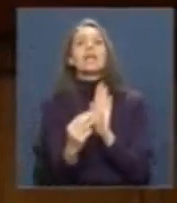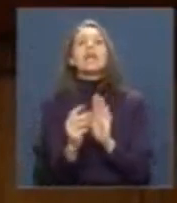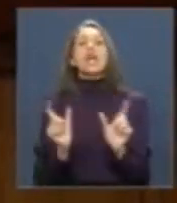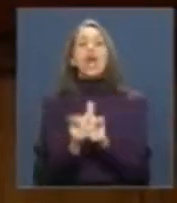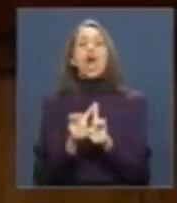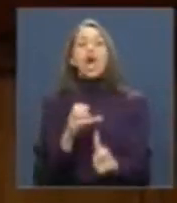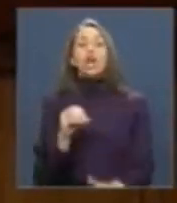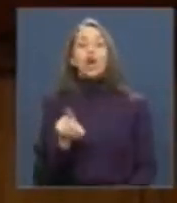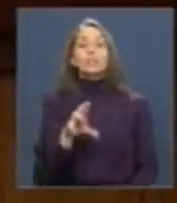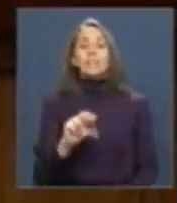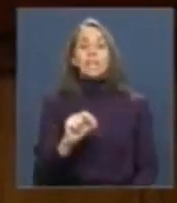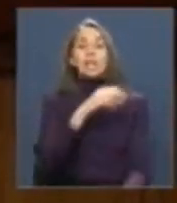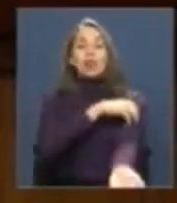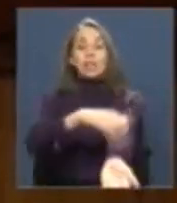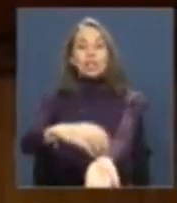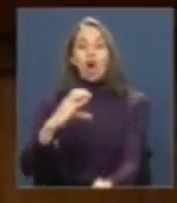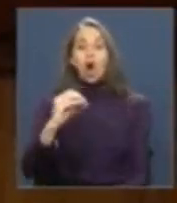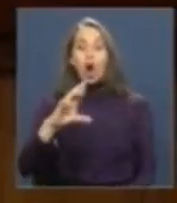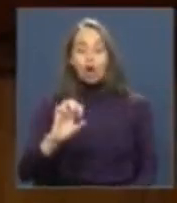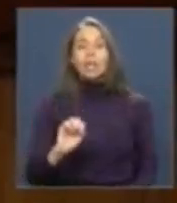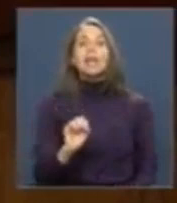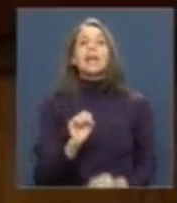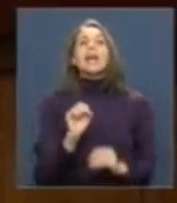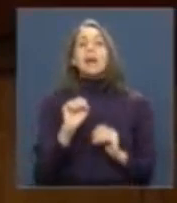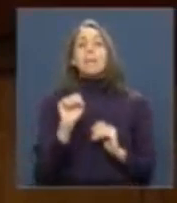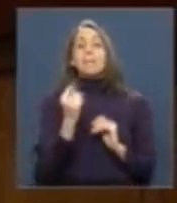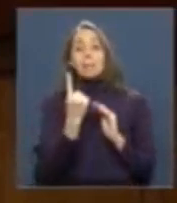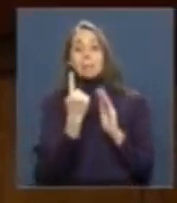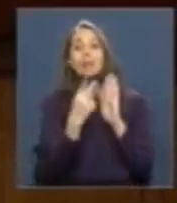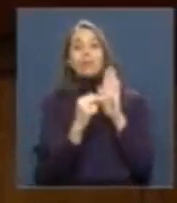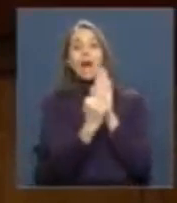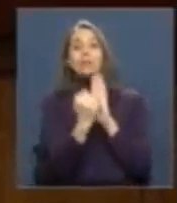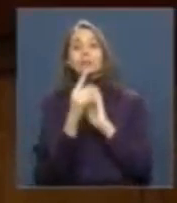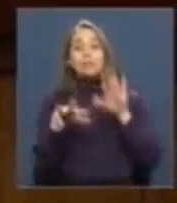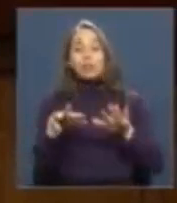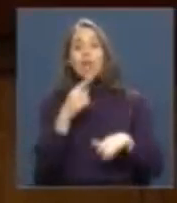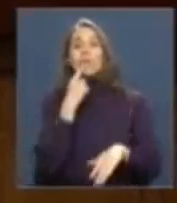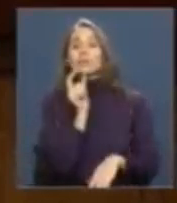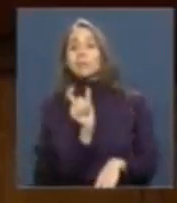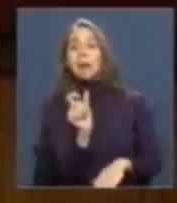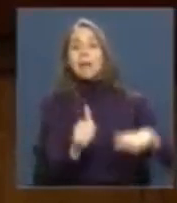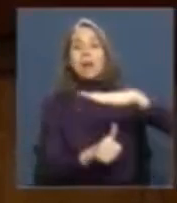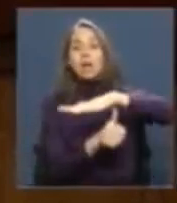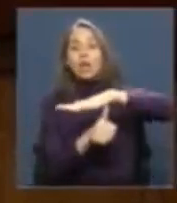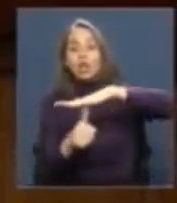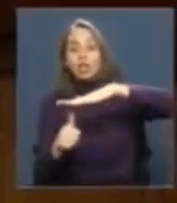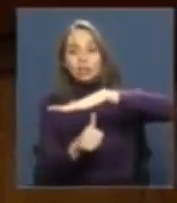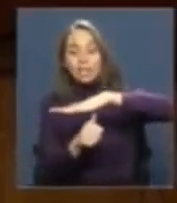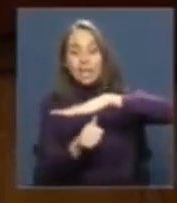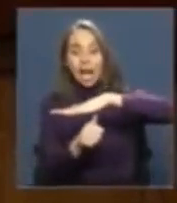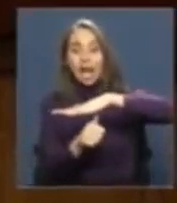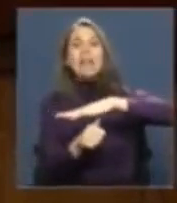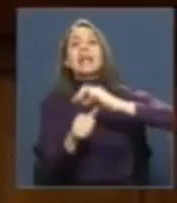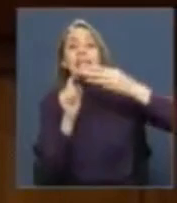y primero del artículo 119 concejales serán aplicables